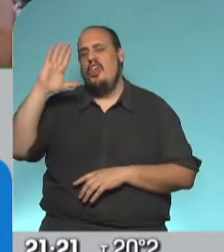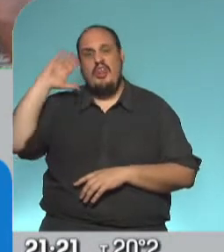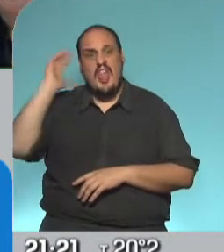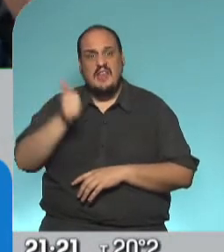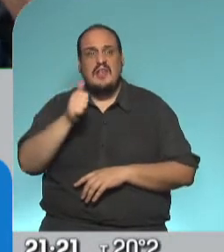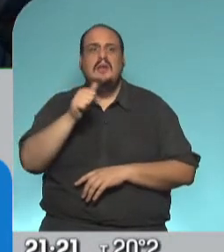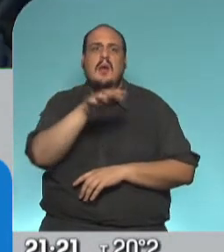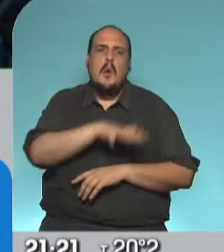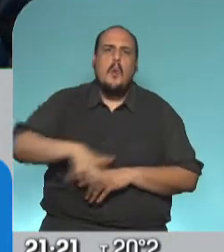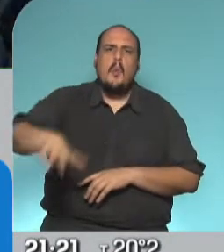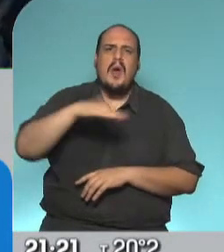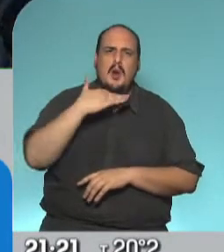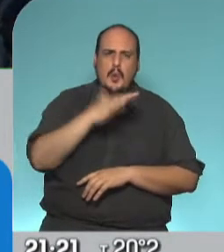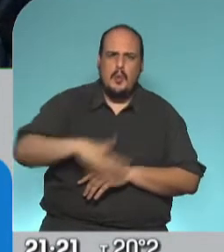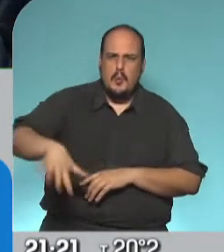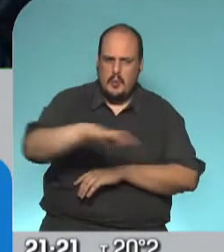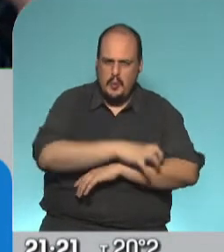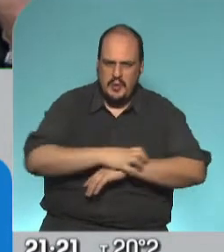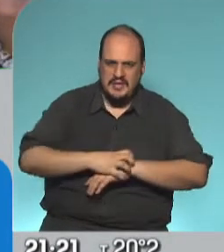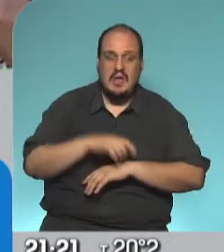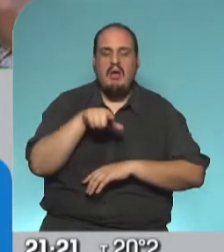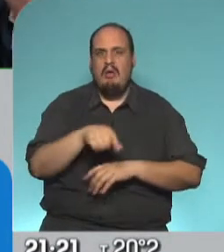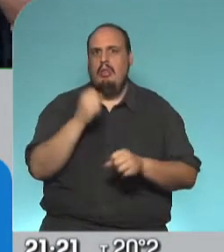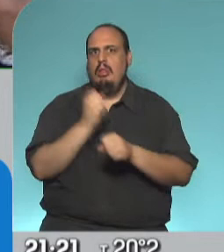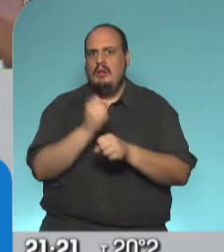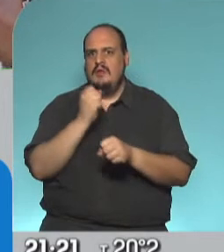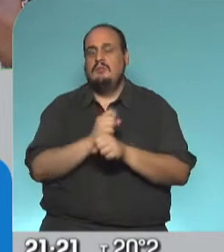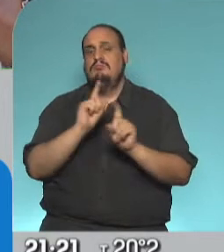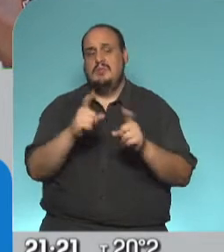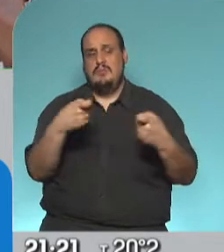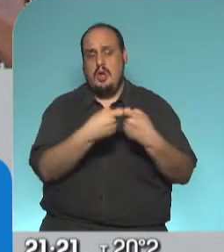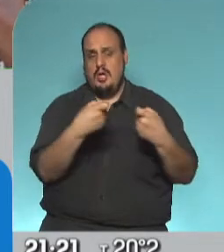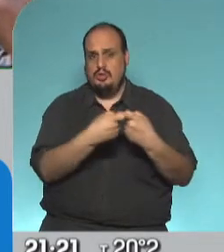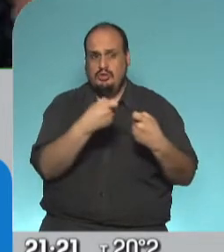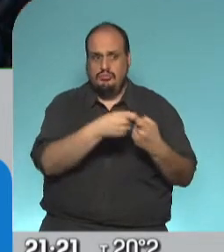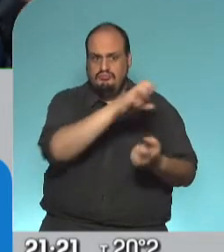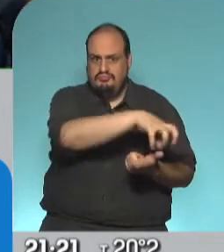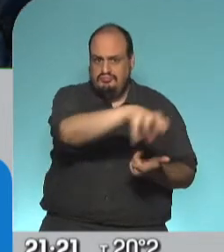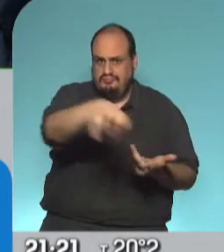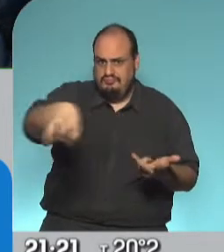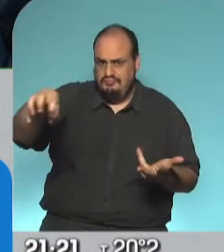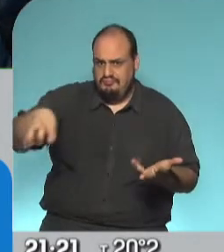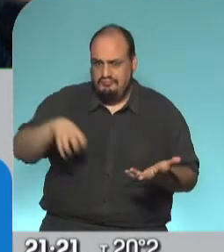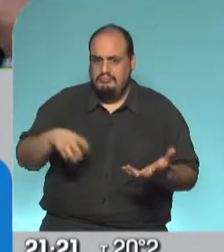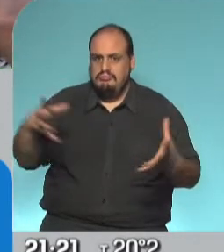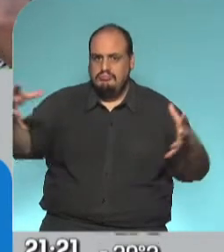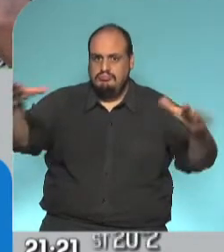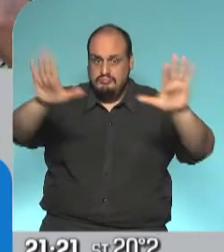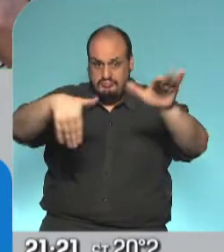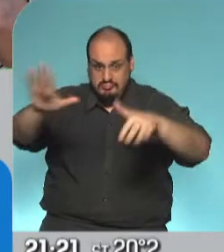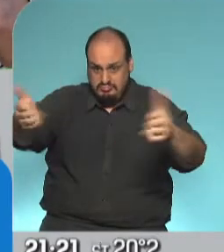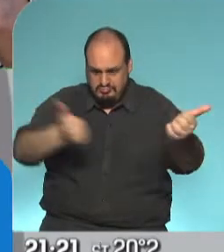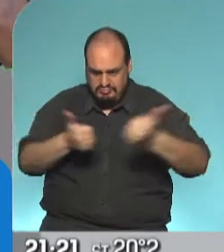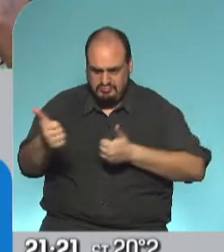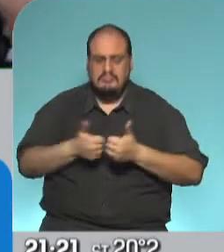populares, y allí trabajando activamente con las organizaciones de la comunidad y también de las organizaciones políticas, y